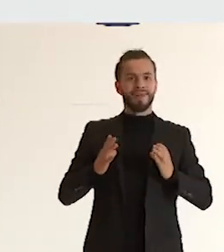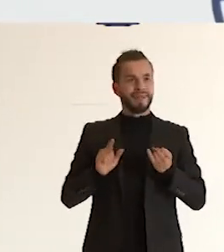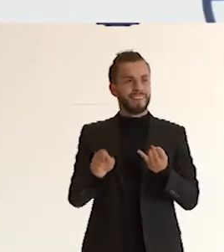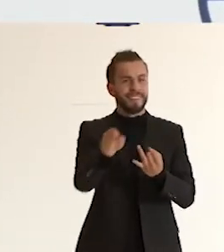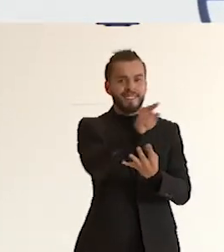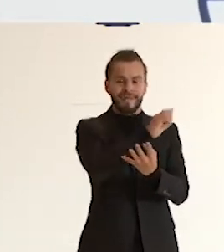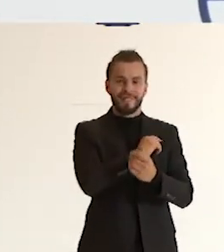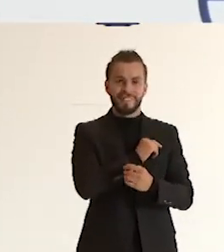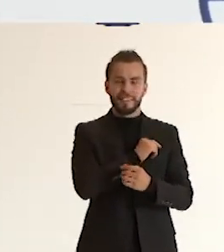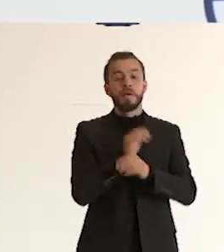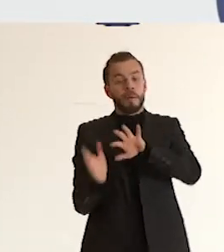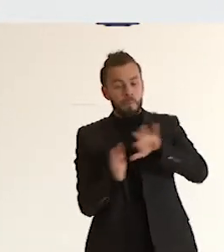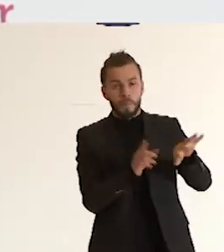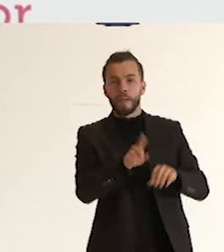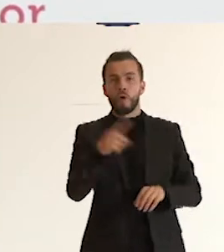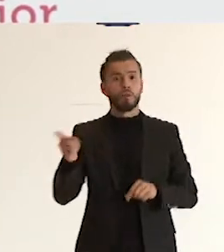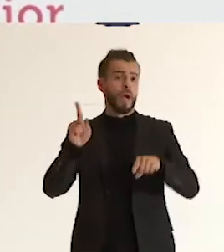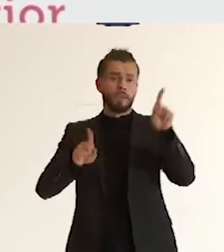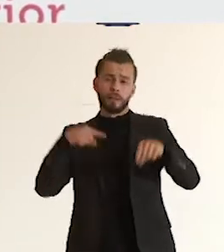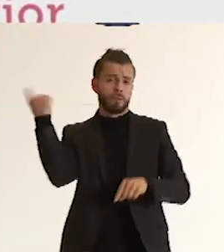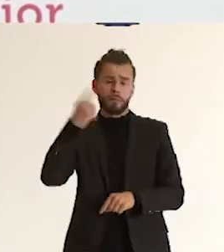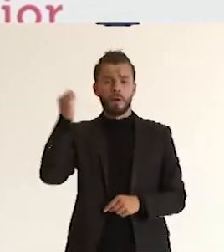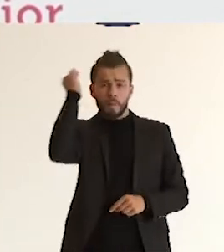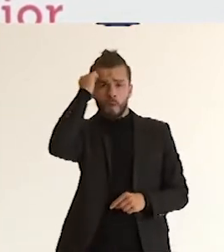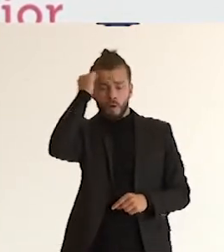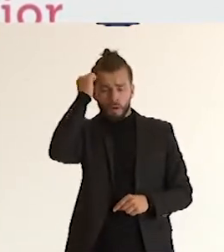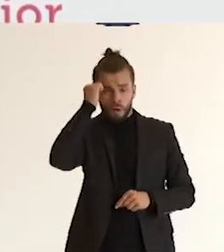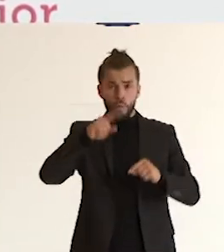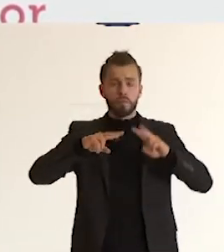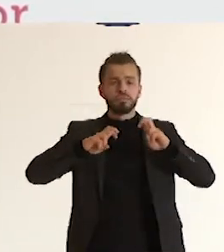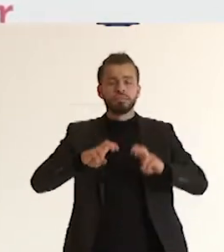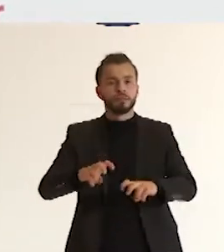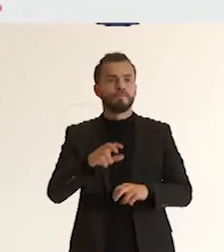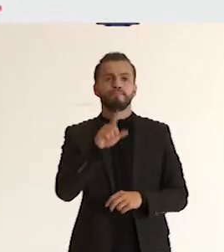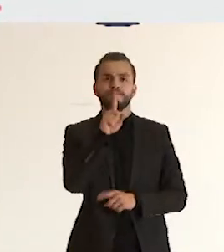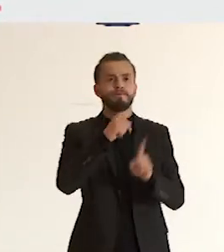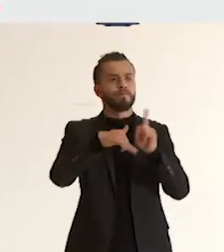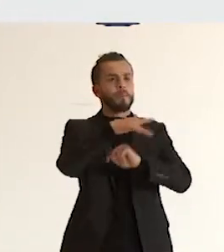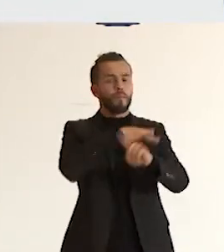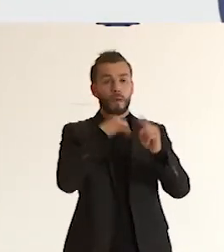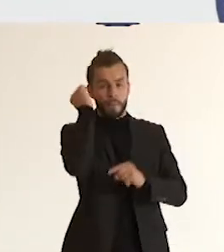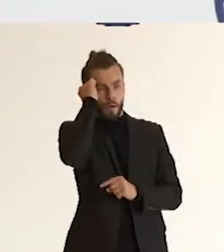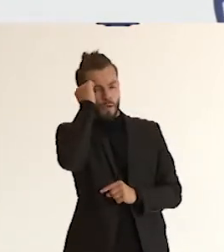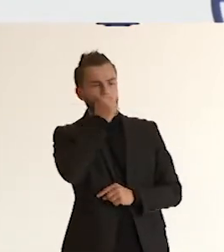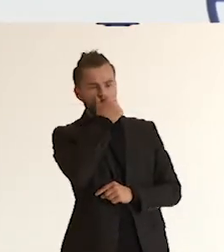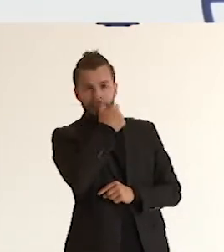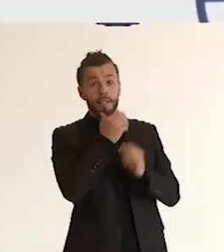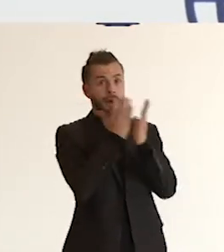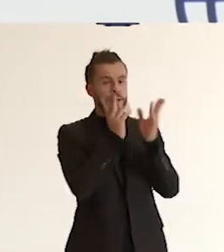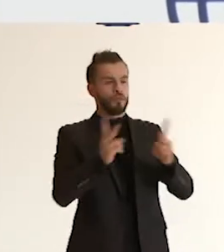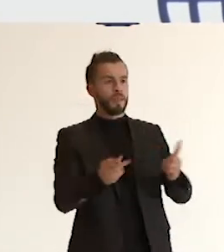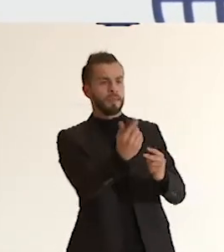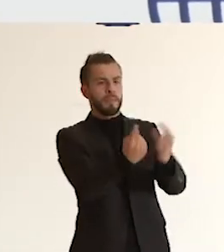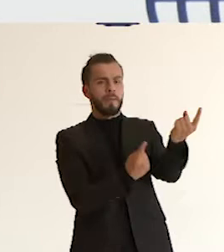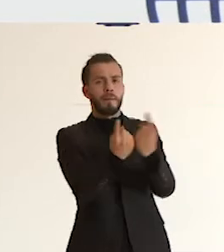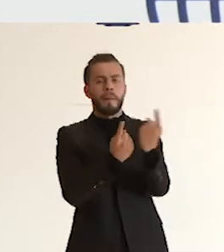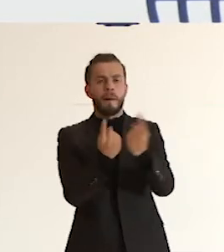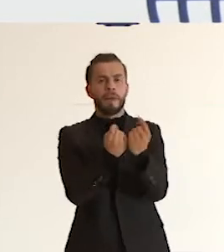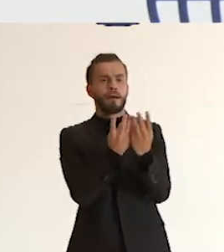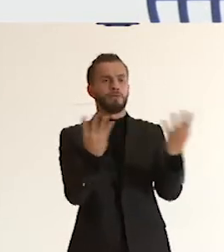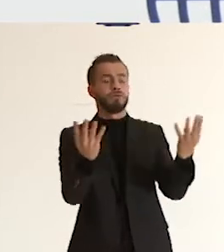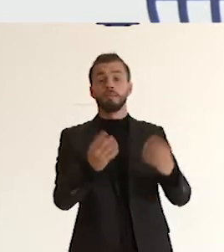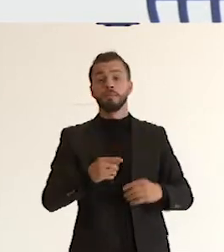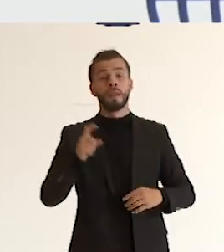para muchos profesores en el contexto de la universidad la preocupación inicial es los estudiantes tienen que ser estudiantes